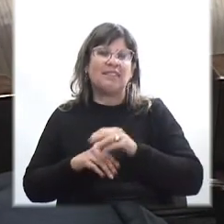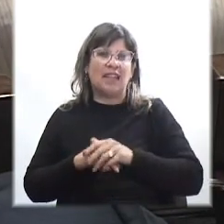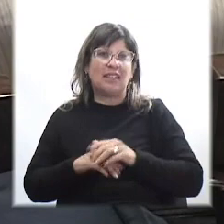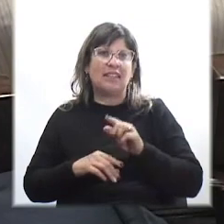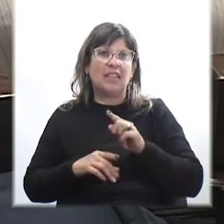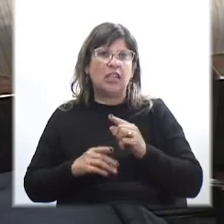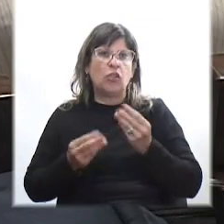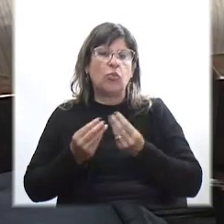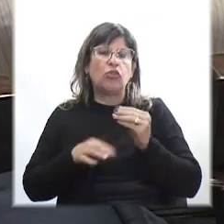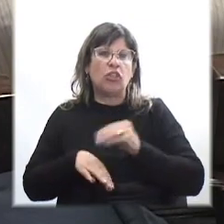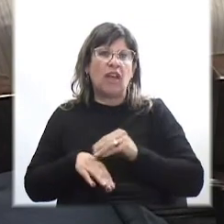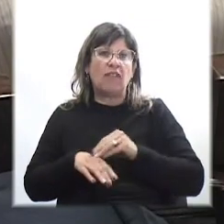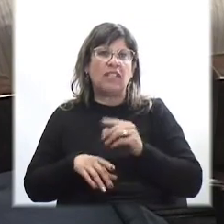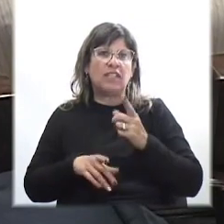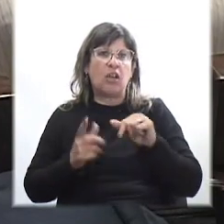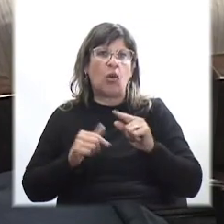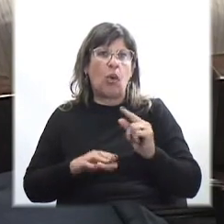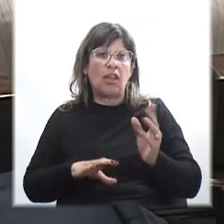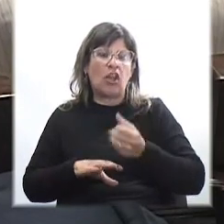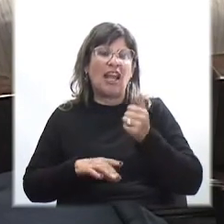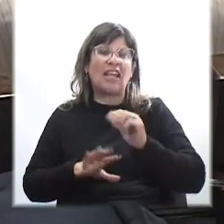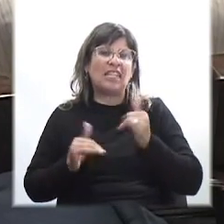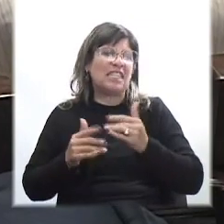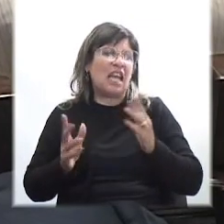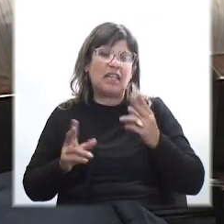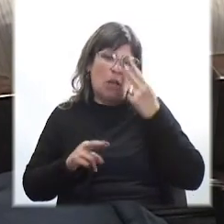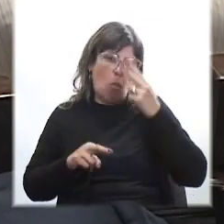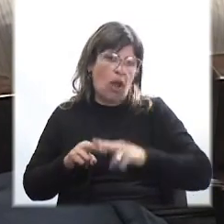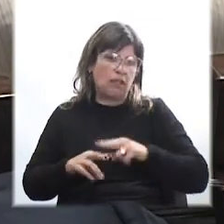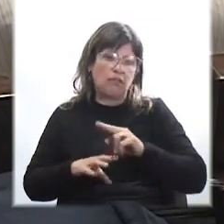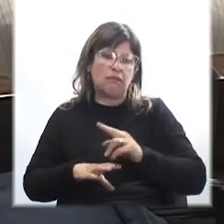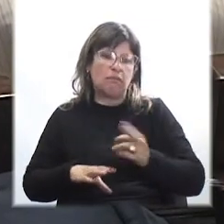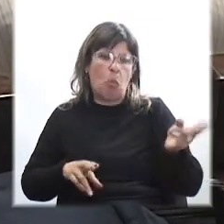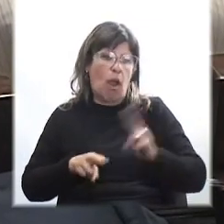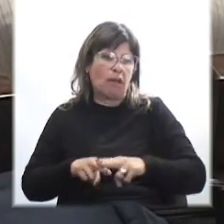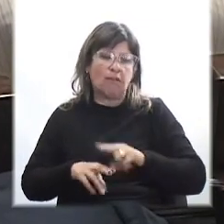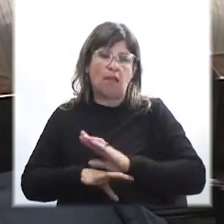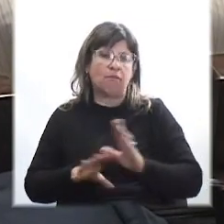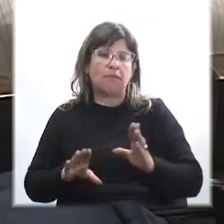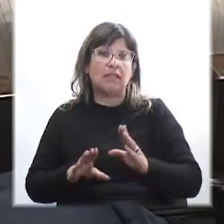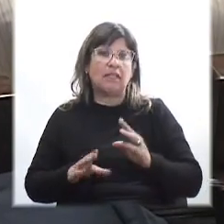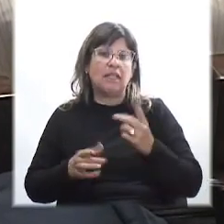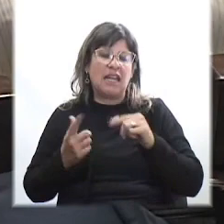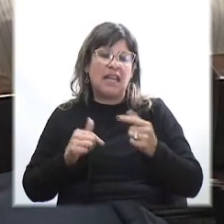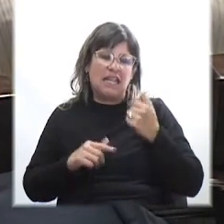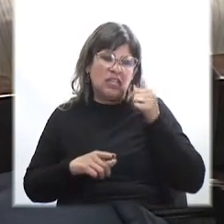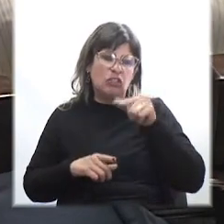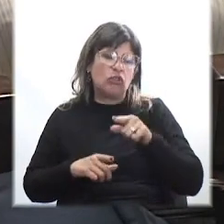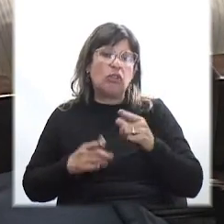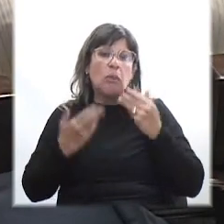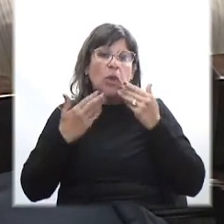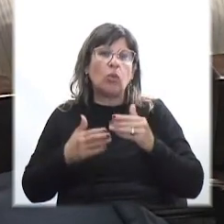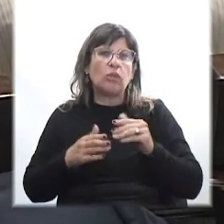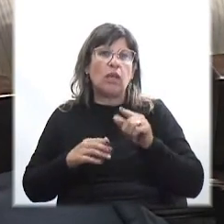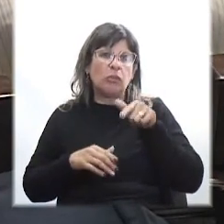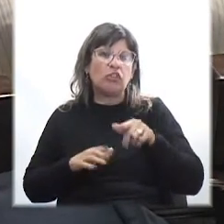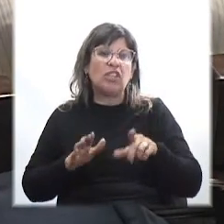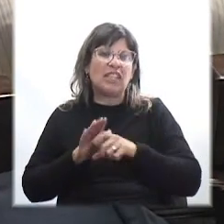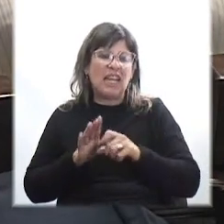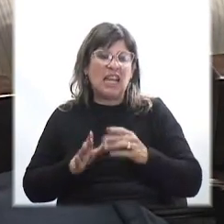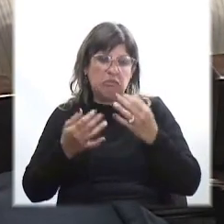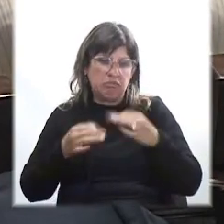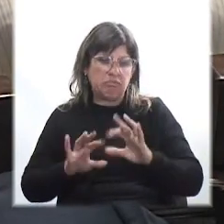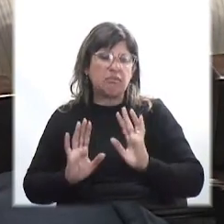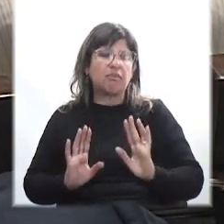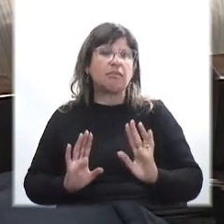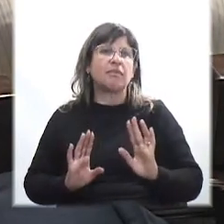muchas veces cuando le gana ya está muerta. Entonces preguntamos, señor presidente, si esta ley es